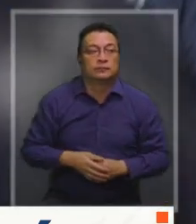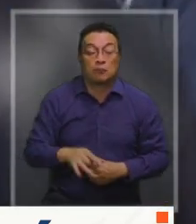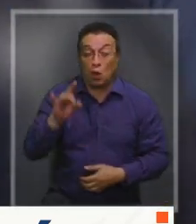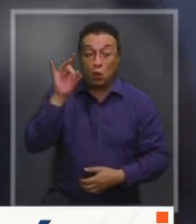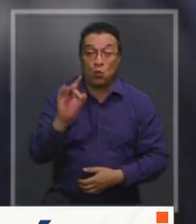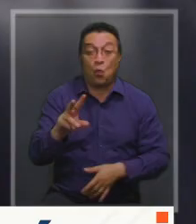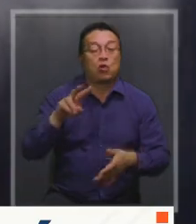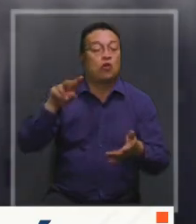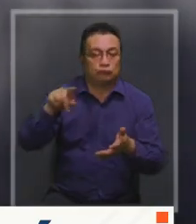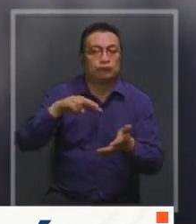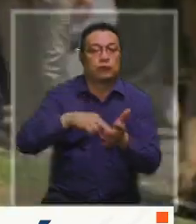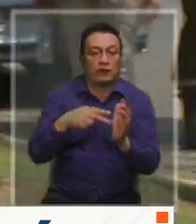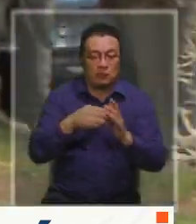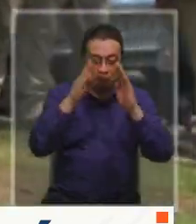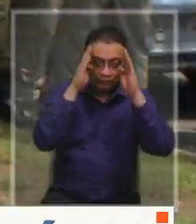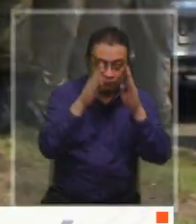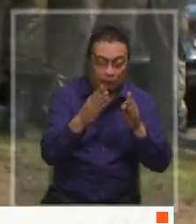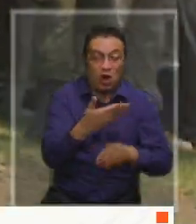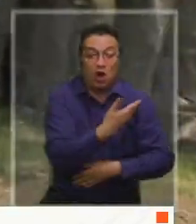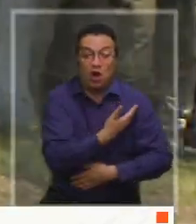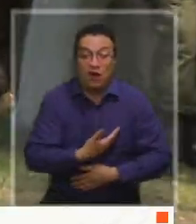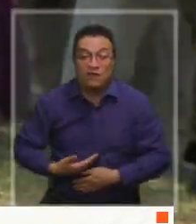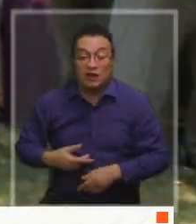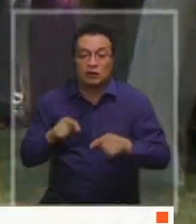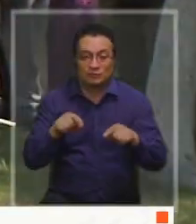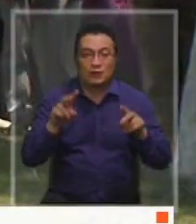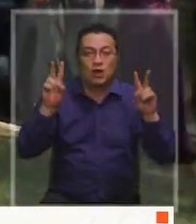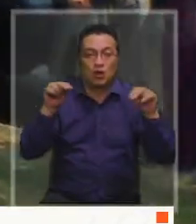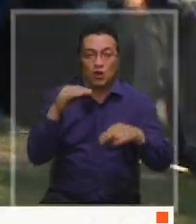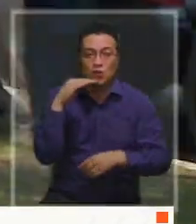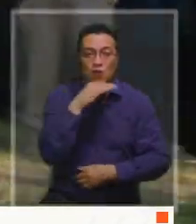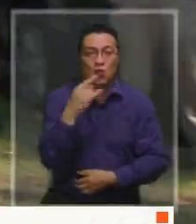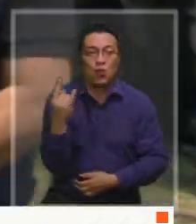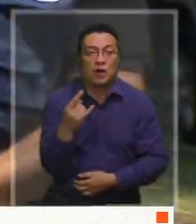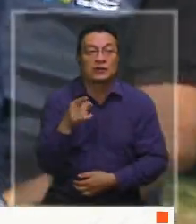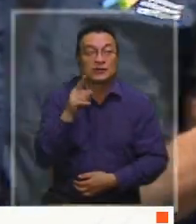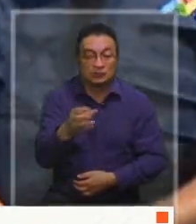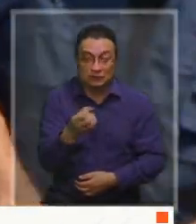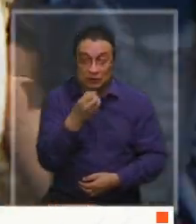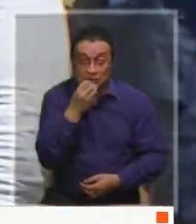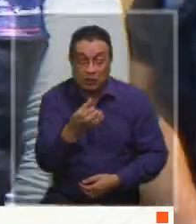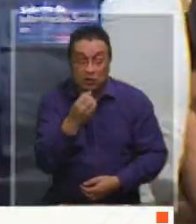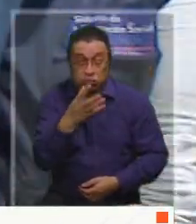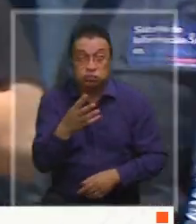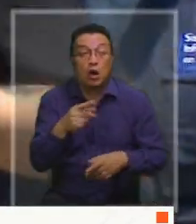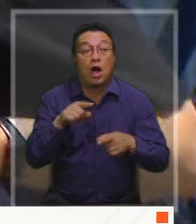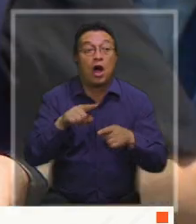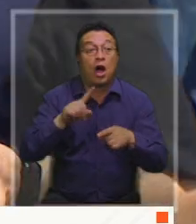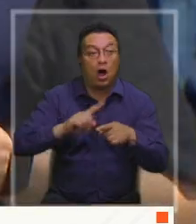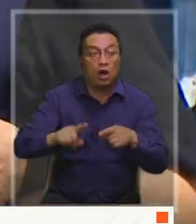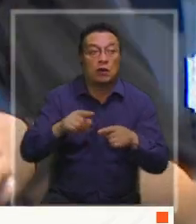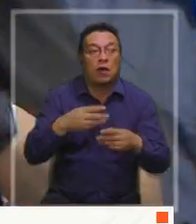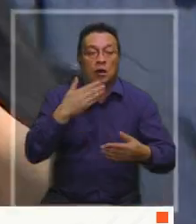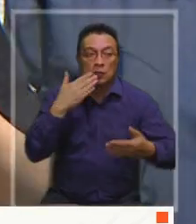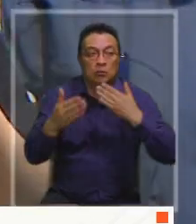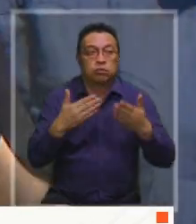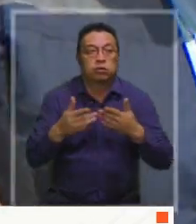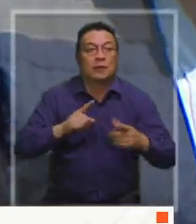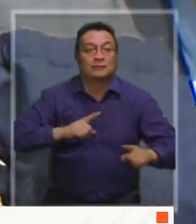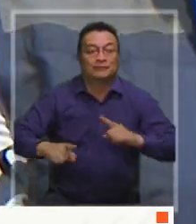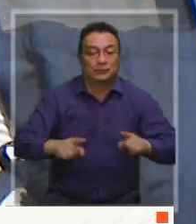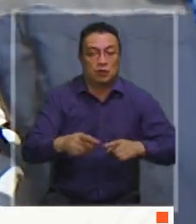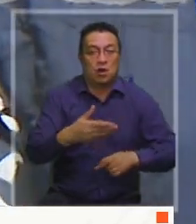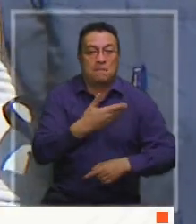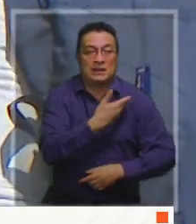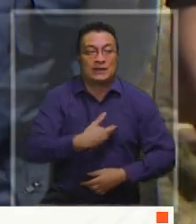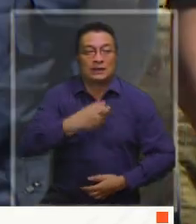del que ha tenido que preocuparse el gobierno en el marco de esta emergencia. Estas declaraciones abrieron otro flanco para la administración del presidente